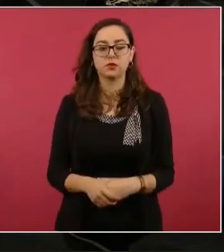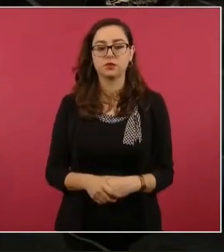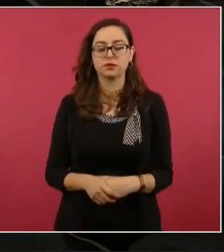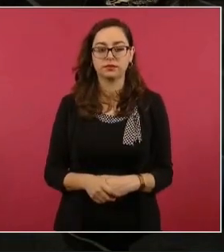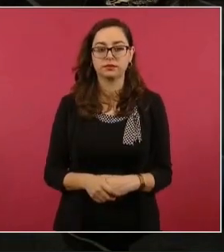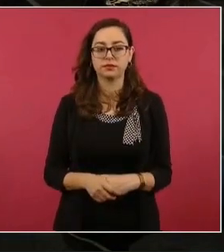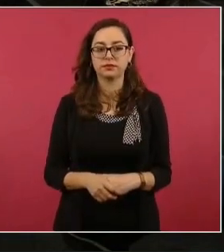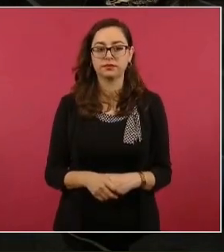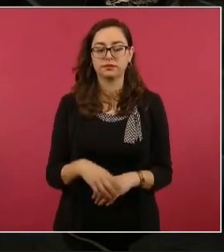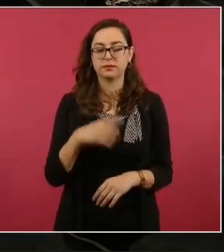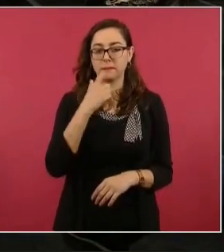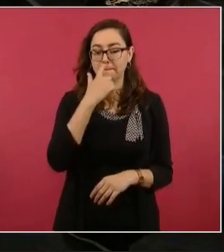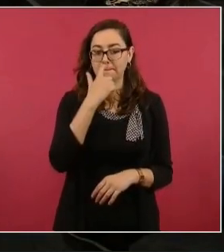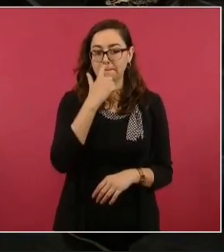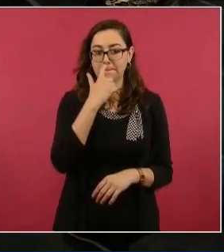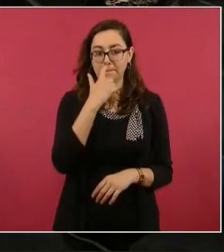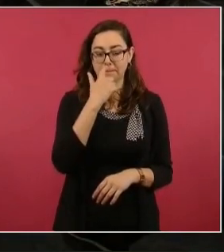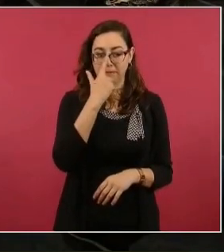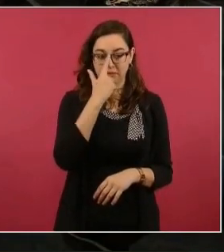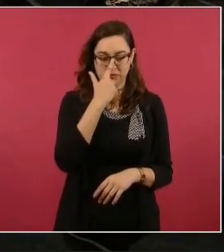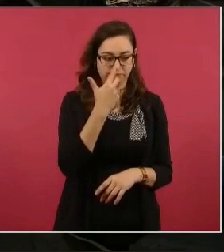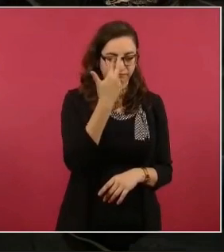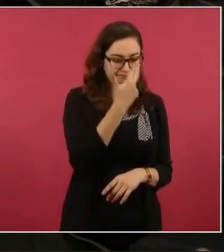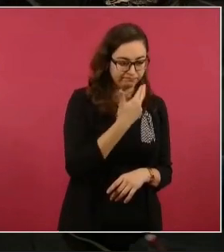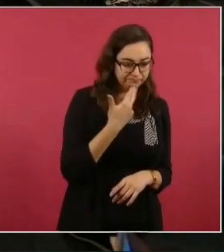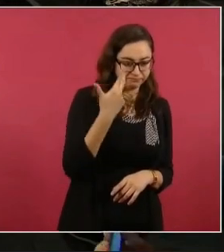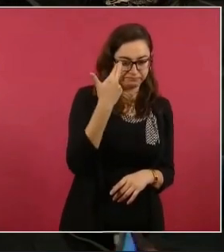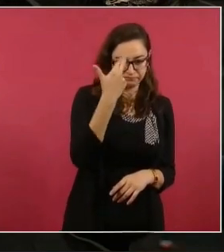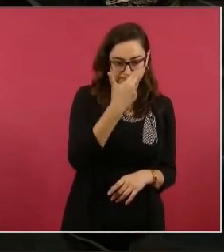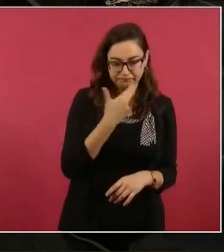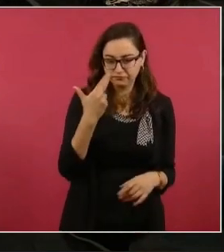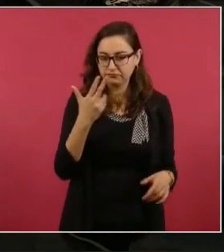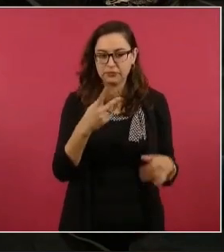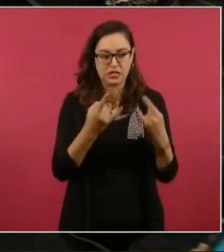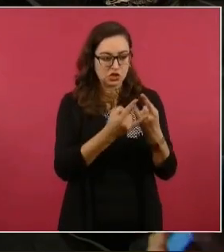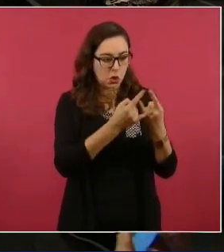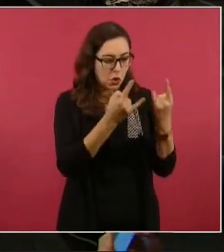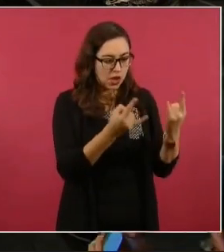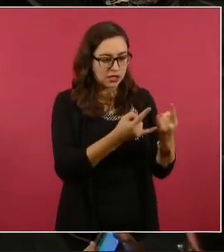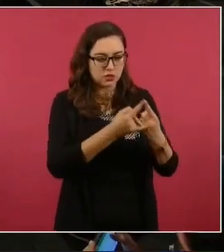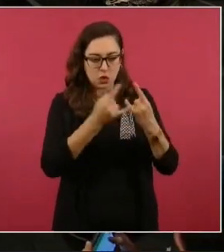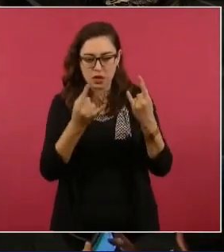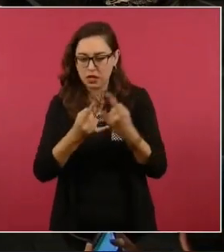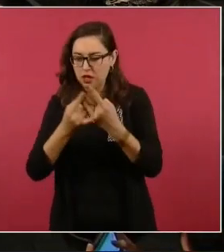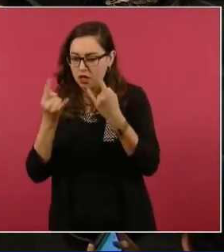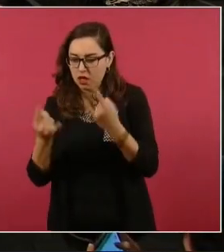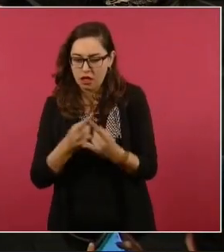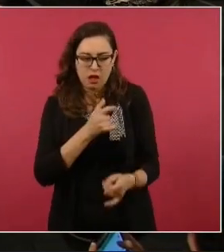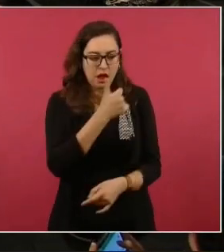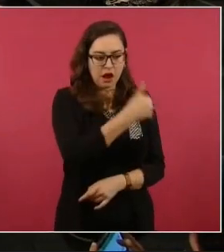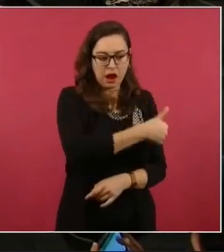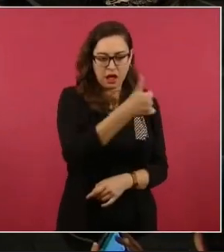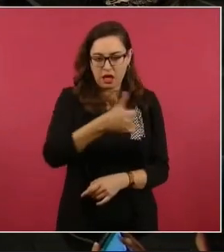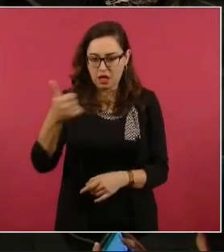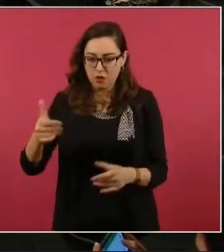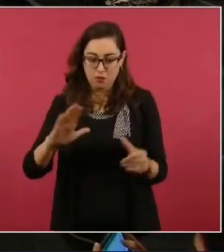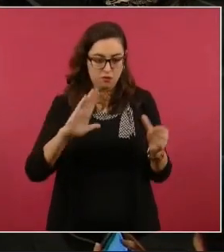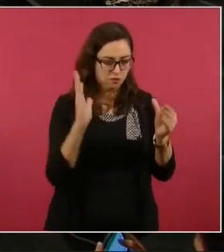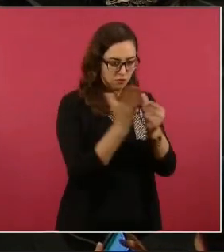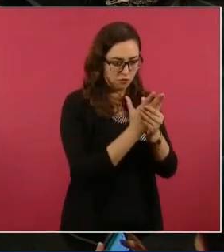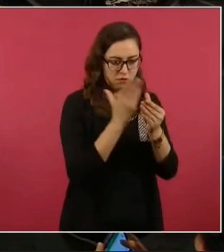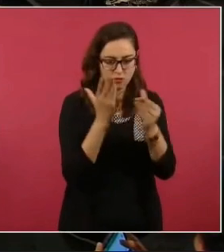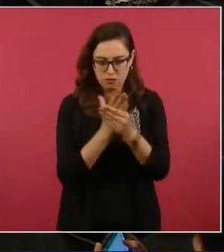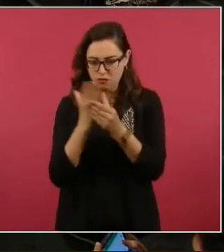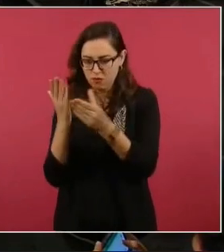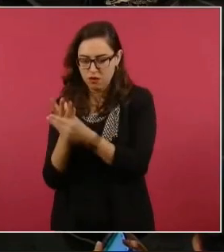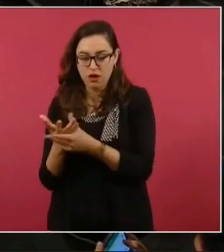Cuando hice el análisis, tuve todos los expedientes, cuántos arrestos, porque